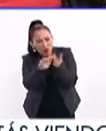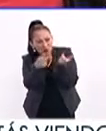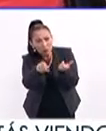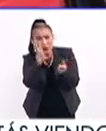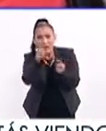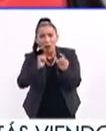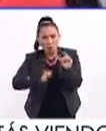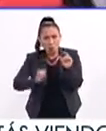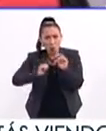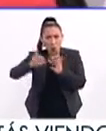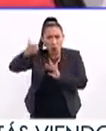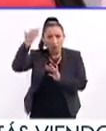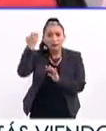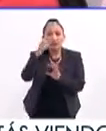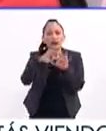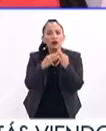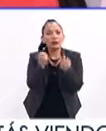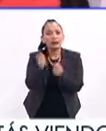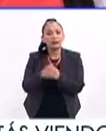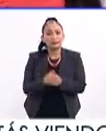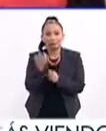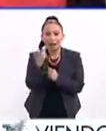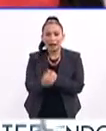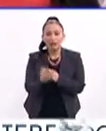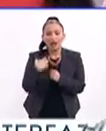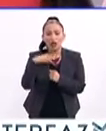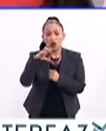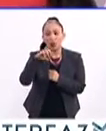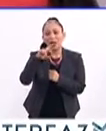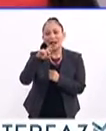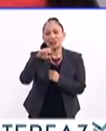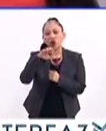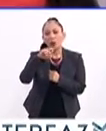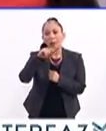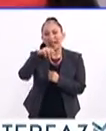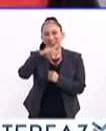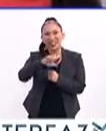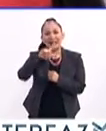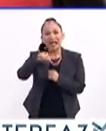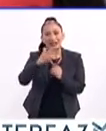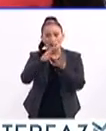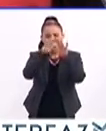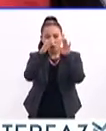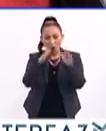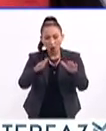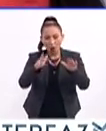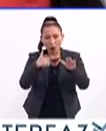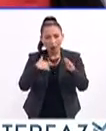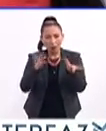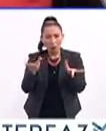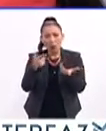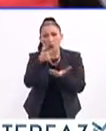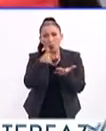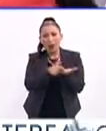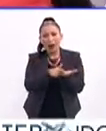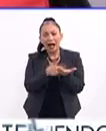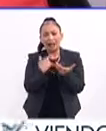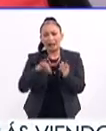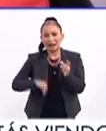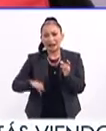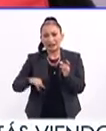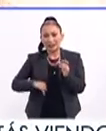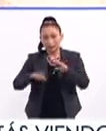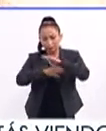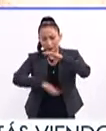de edad prehispánica. Y este modelo que tienes aquí en la Este mesa, es un ¿qué es? cuescomate de Morelos. El cuescomate es un granero interesantísimo que va sobre